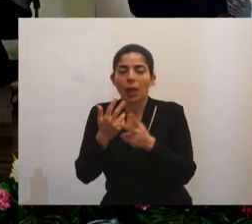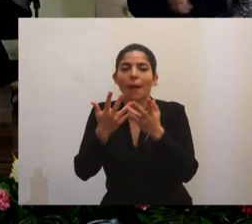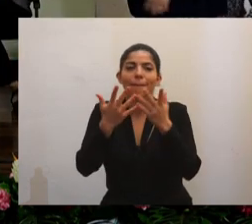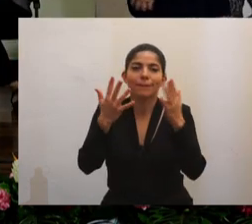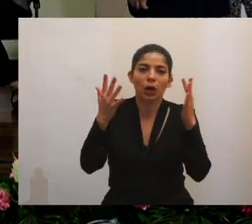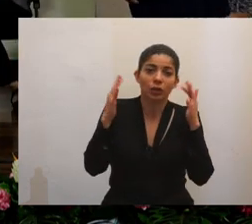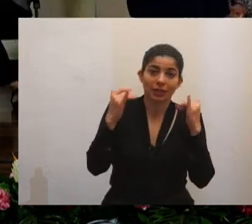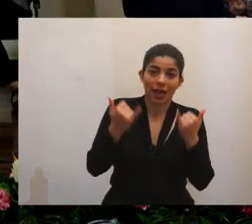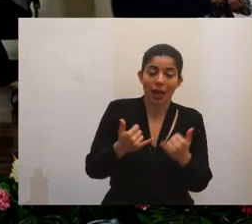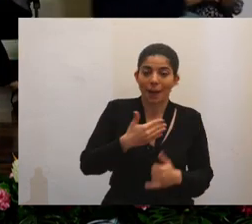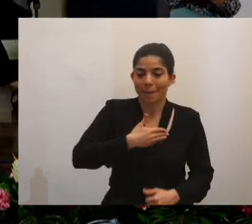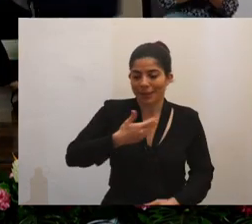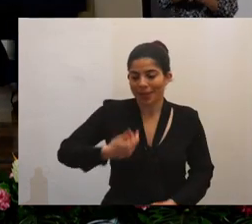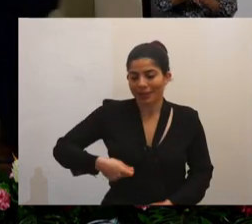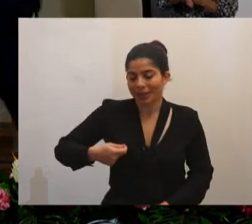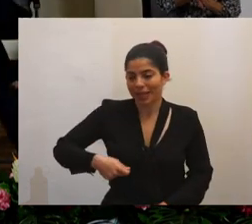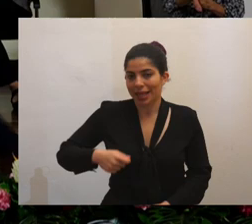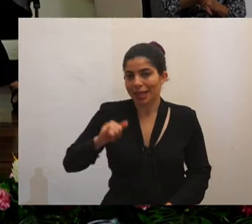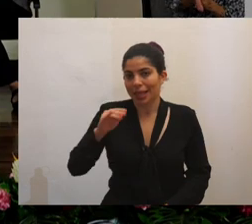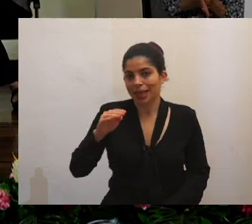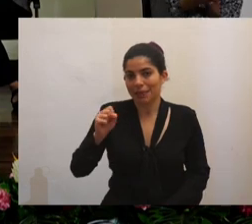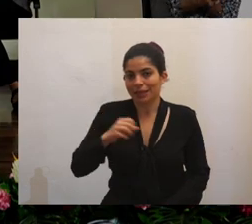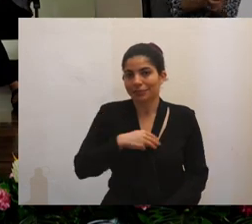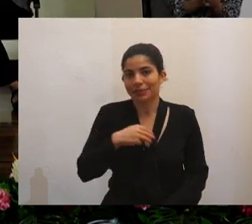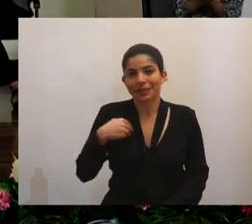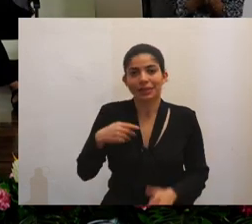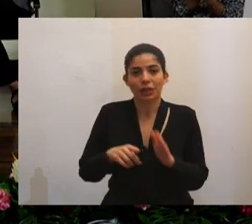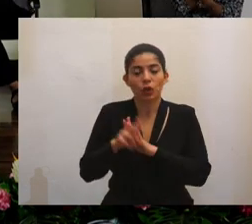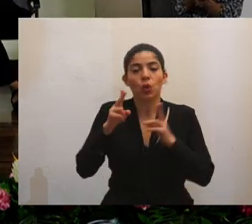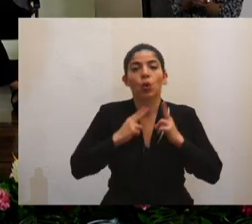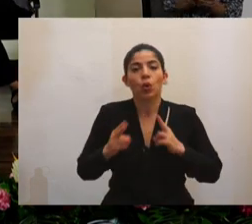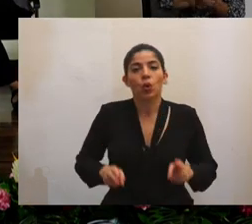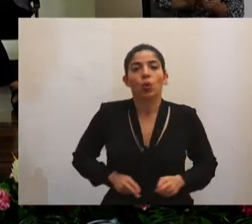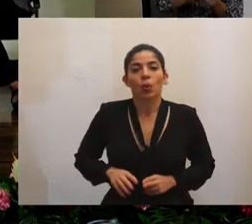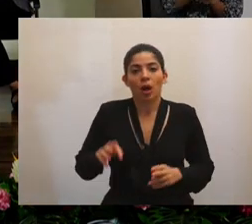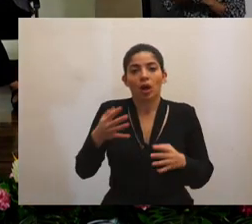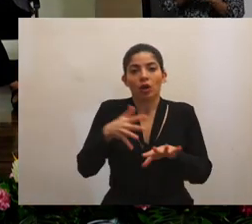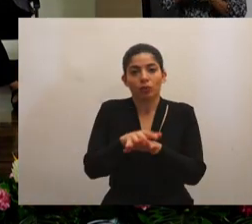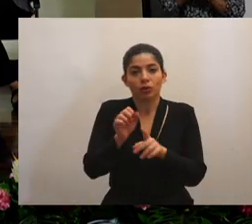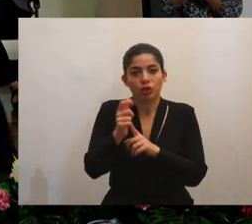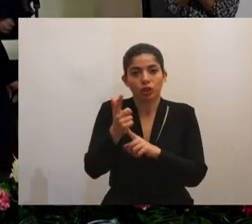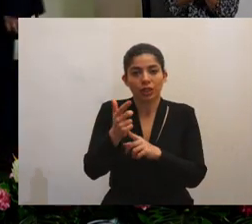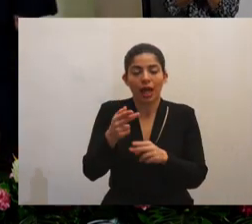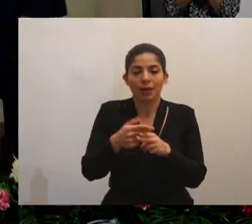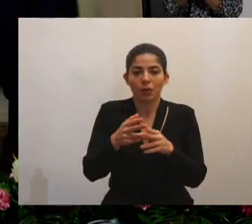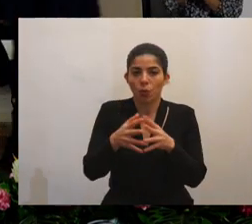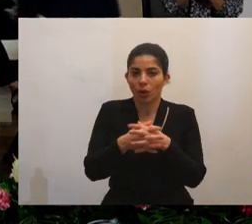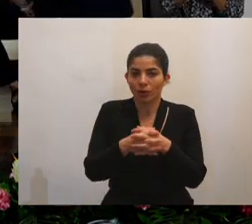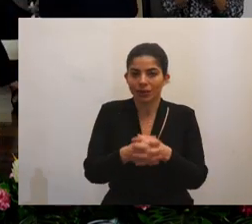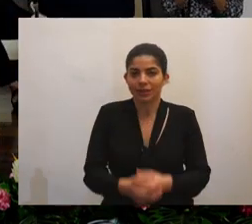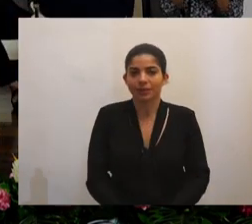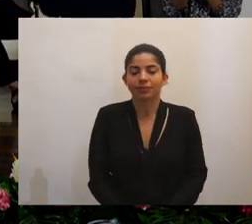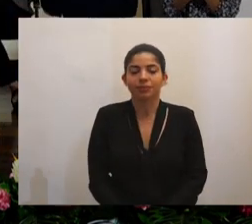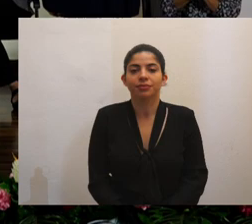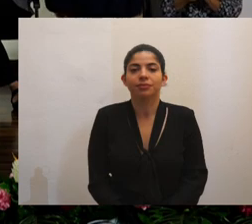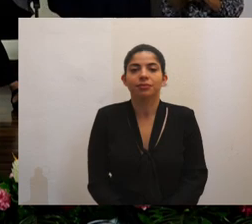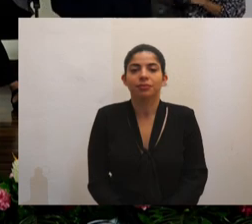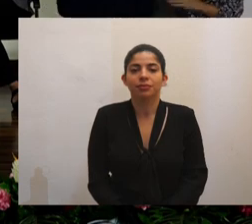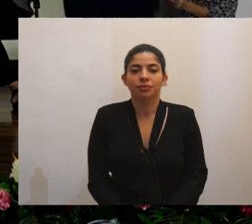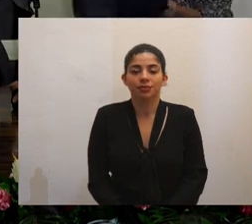el presidente ejecutivo del IMAS y ministro de Desarrollo Humano e Inclusión Social, el señor Juan Luis Bermúdez.